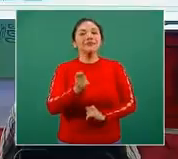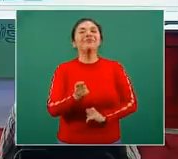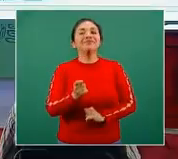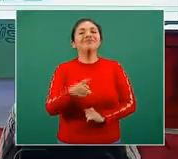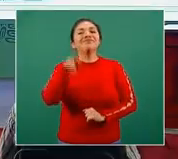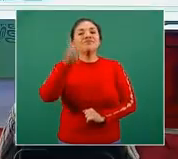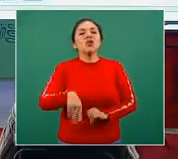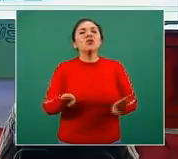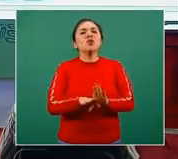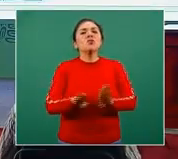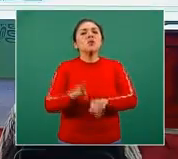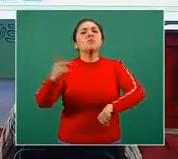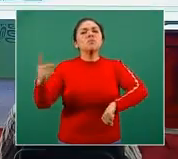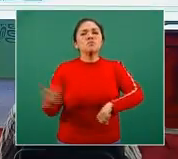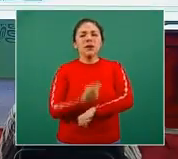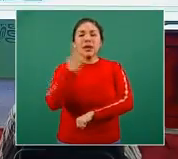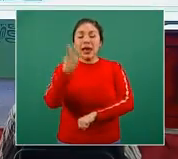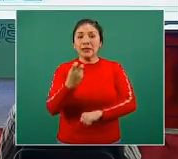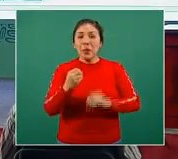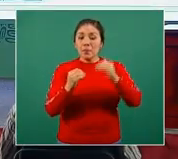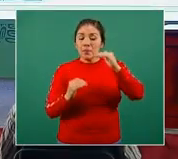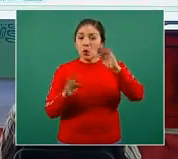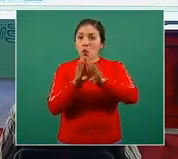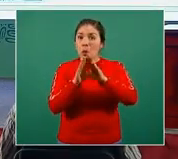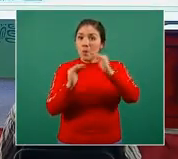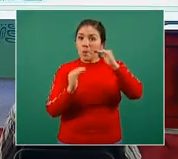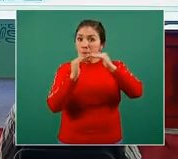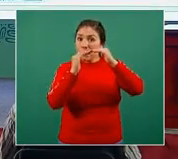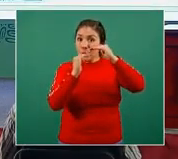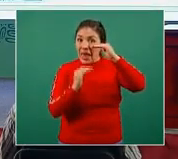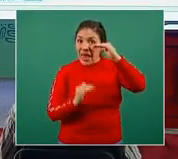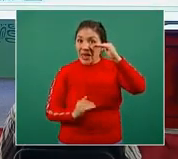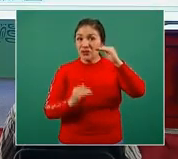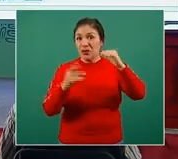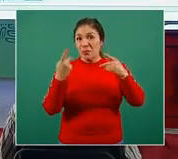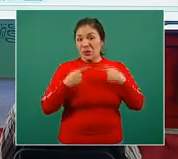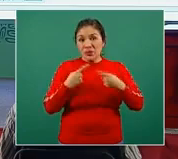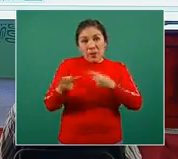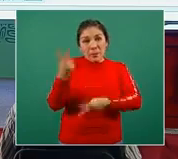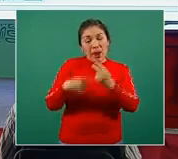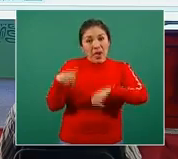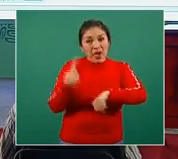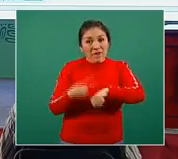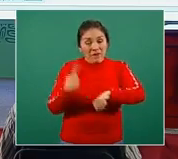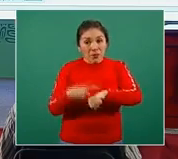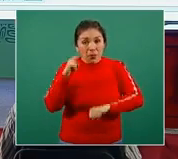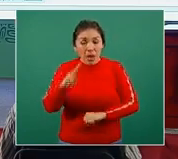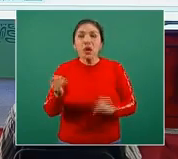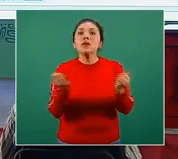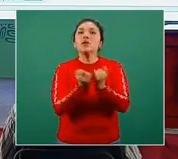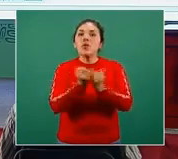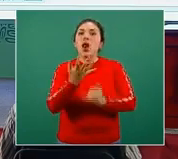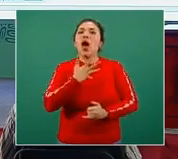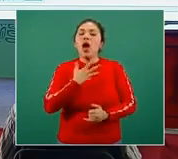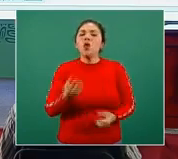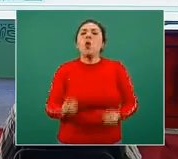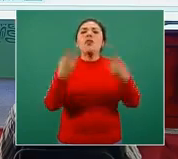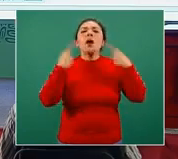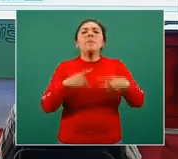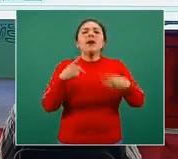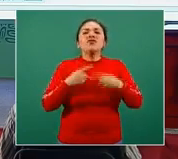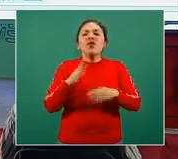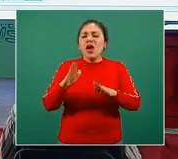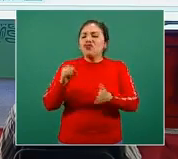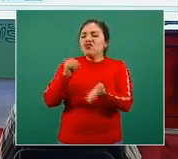precisamente consecuente a esta reducción, también la cantidad de casos activos estimados se ha reducido en